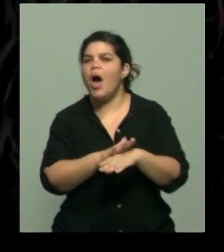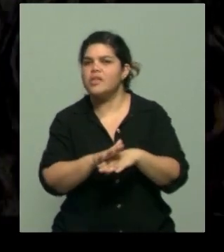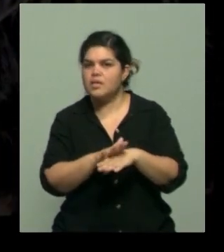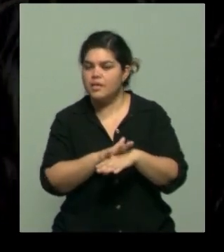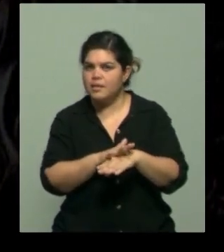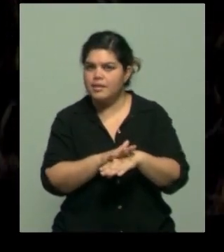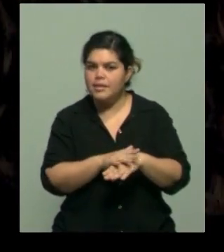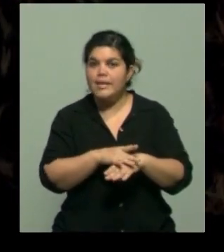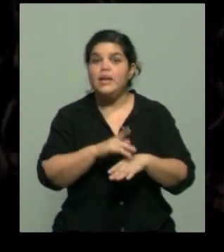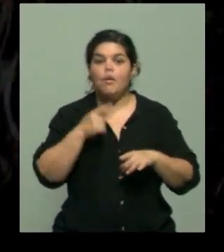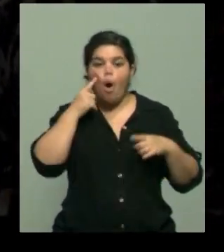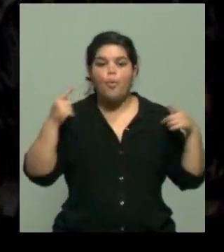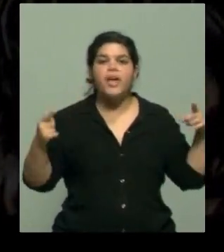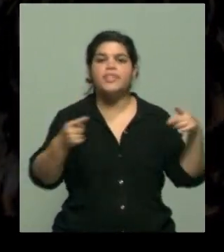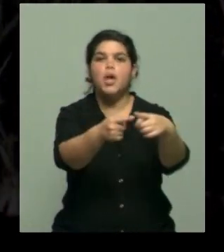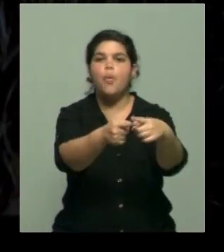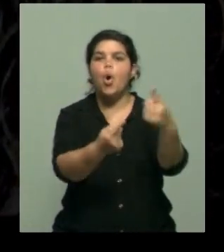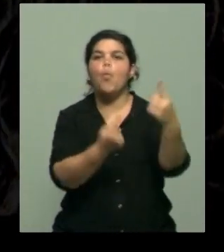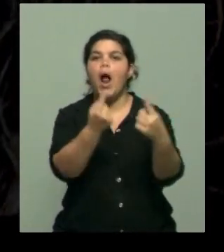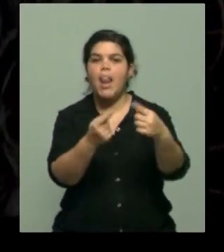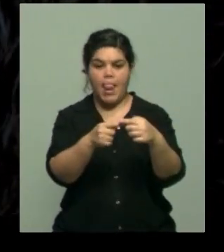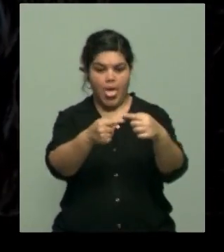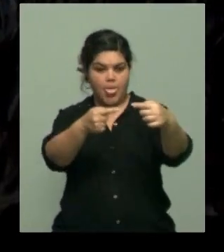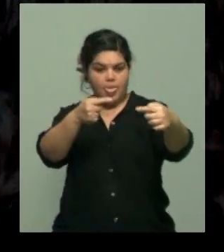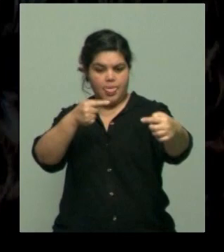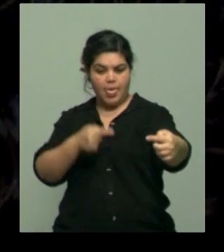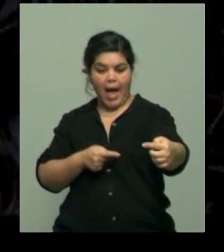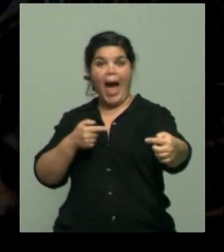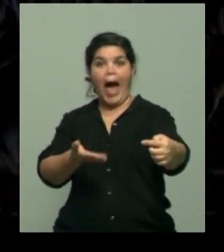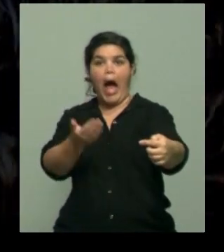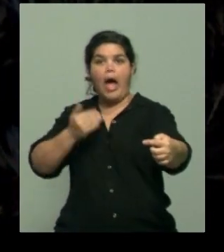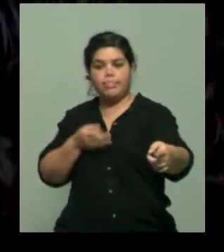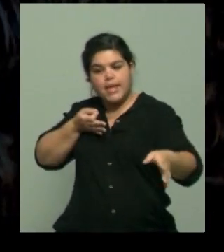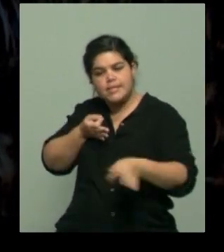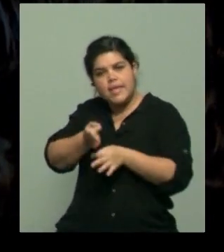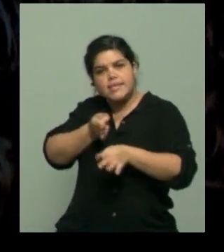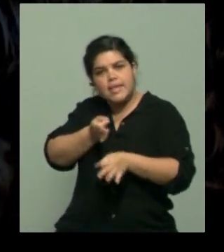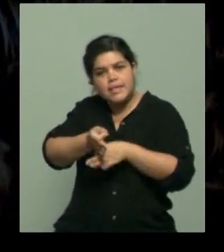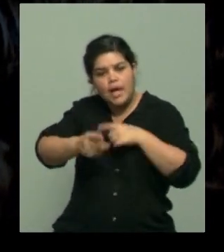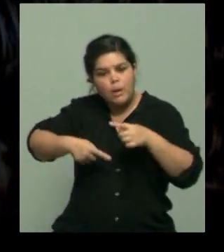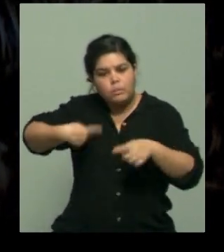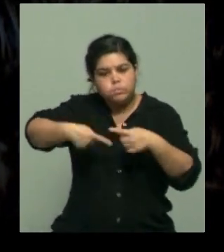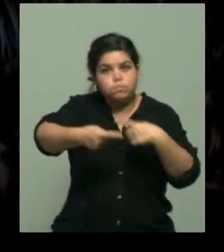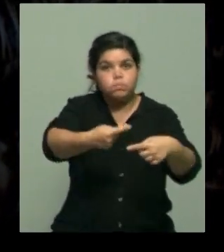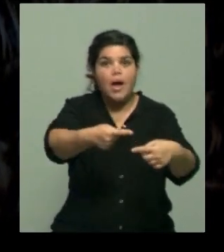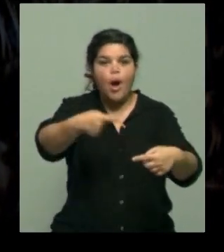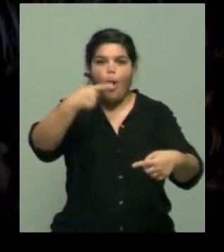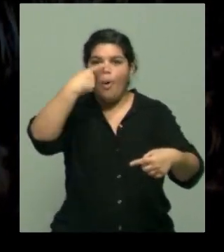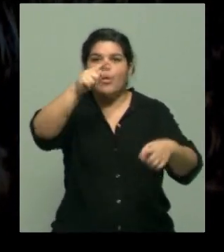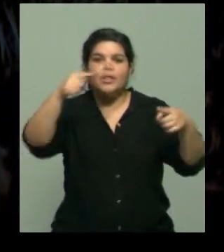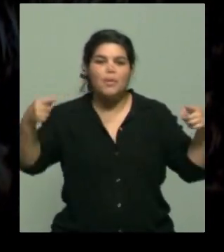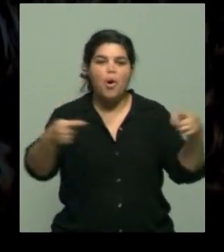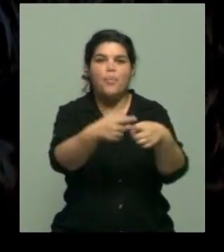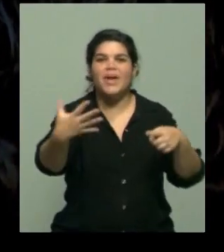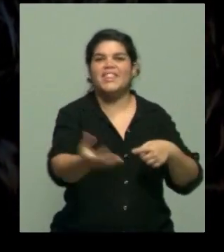base y hacia dónde quiero apuntar y buscar todas las herramientas de andamiaje para ir co-construyendo ese aprendizaje y lograr